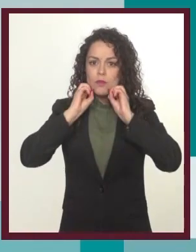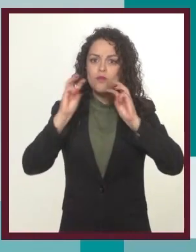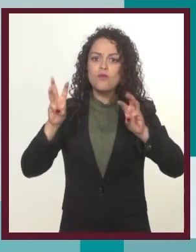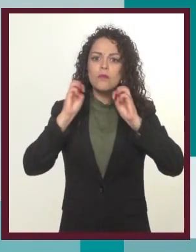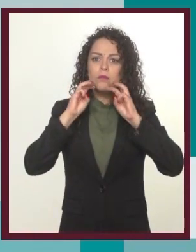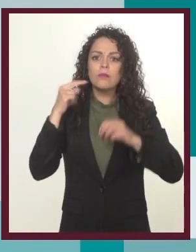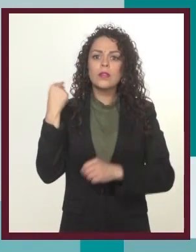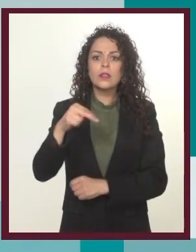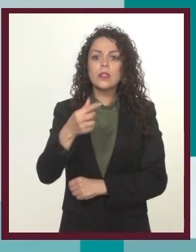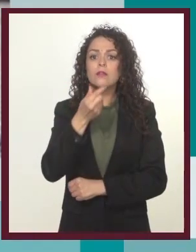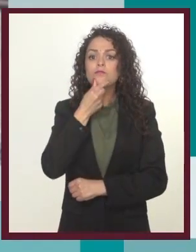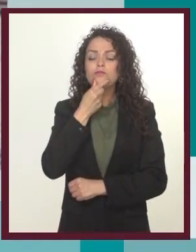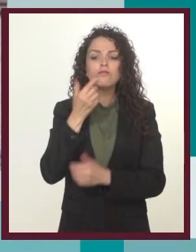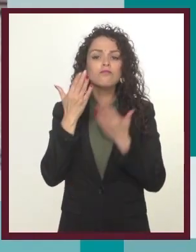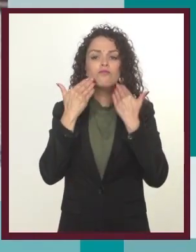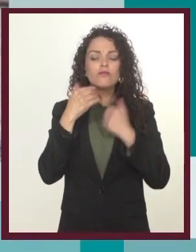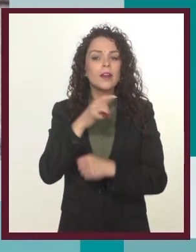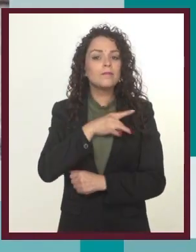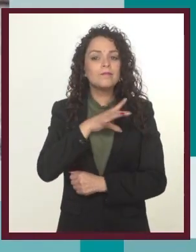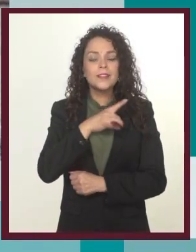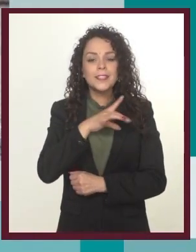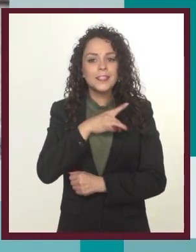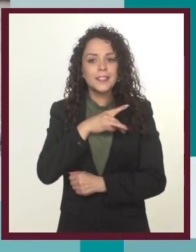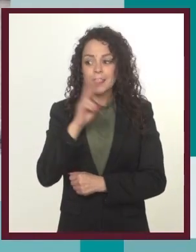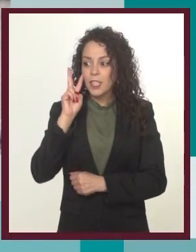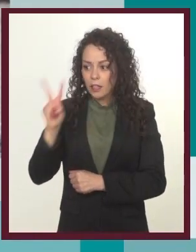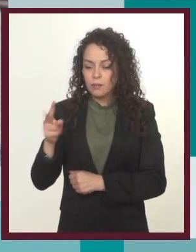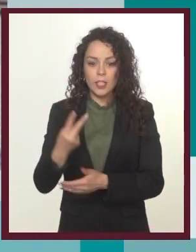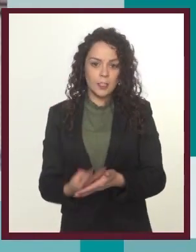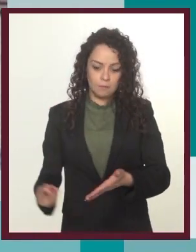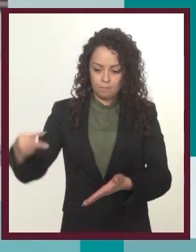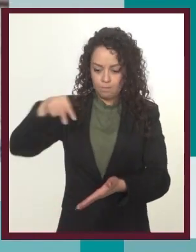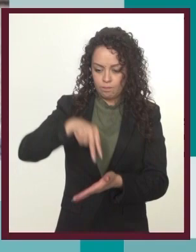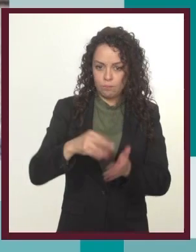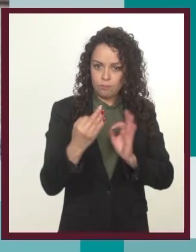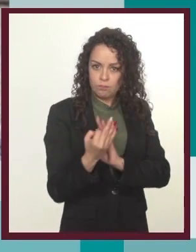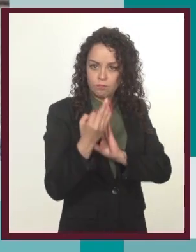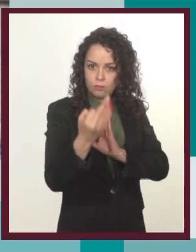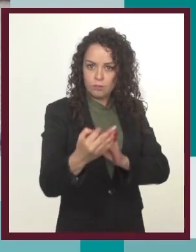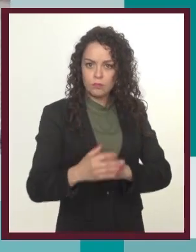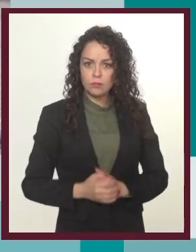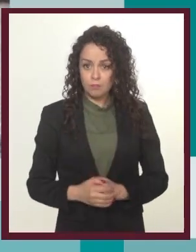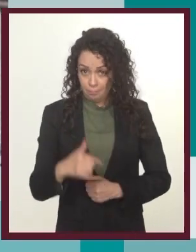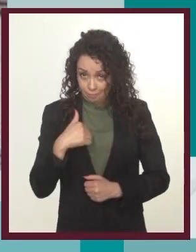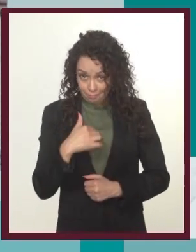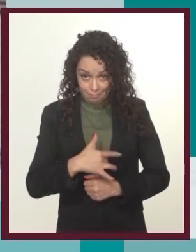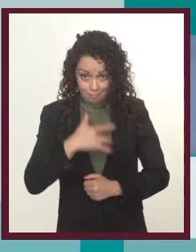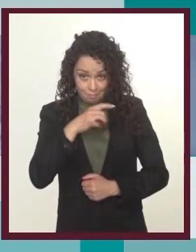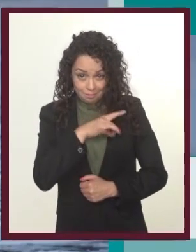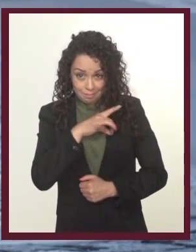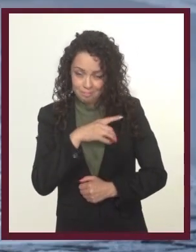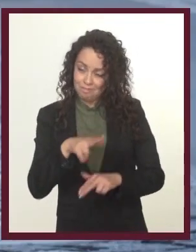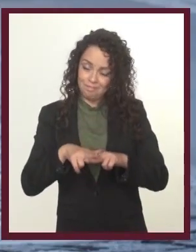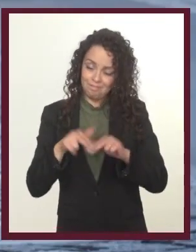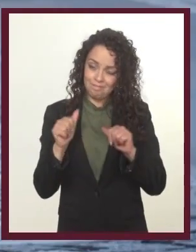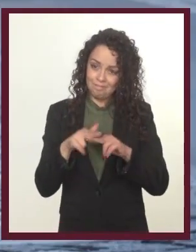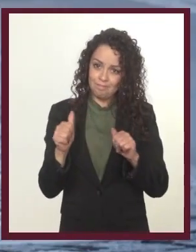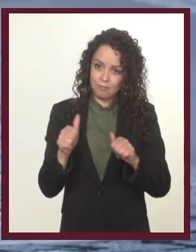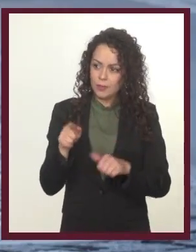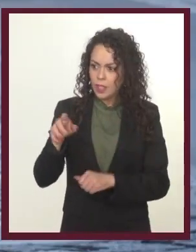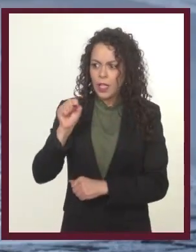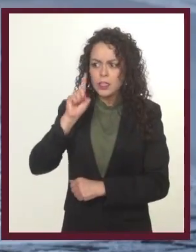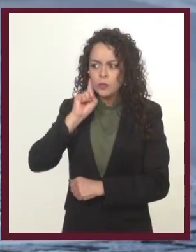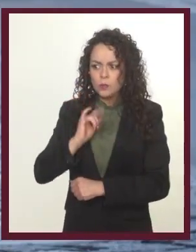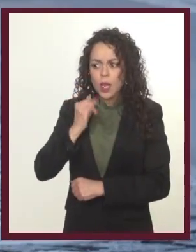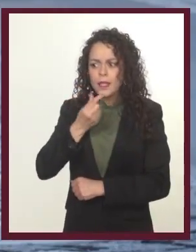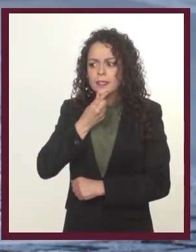¡Guau! Se llama Niña sin miedo y justo parece que se planta frente al toro diciéndole, no te temo. Y que sea una